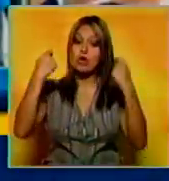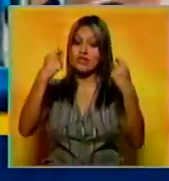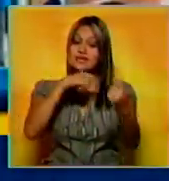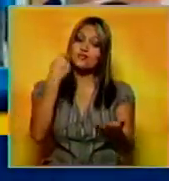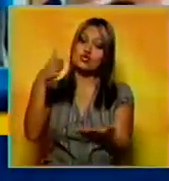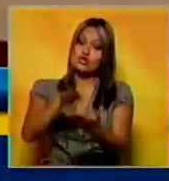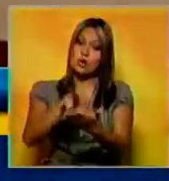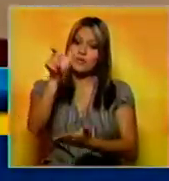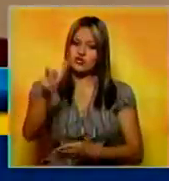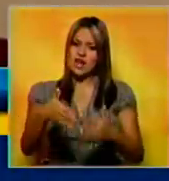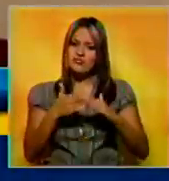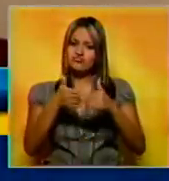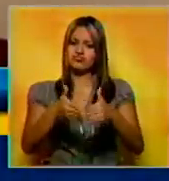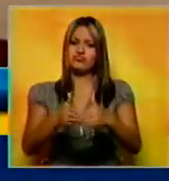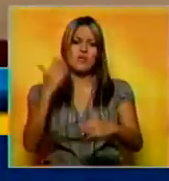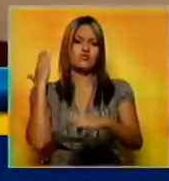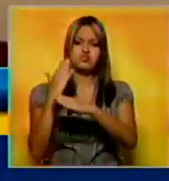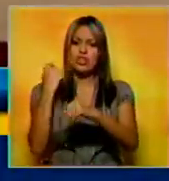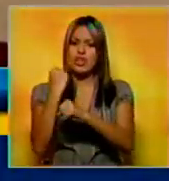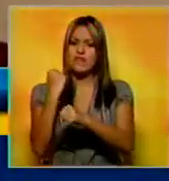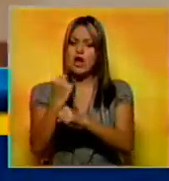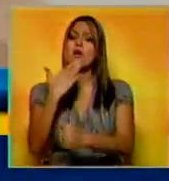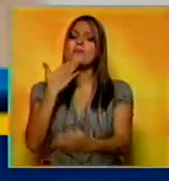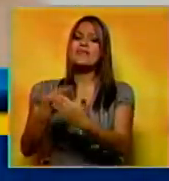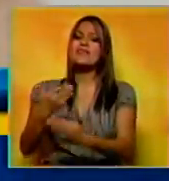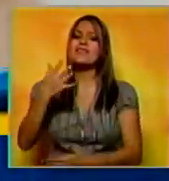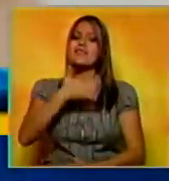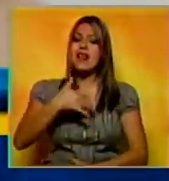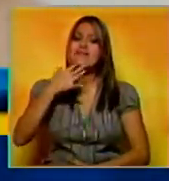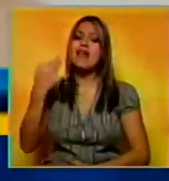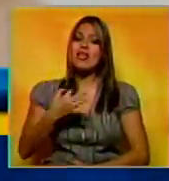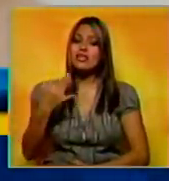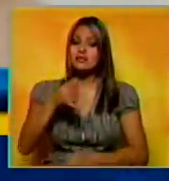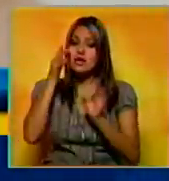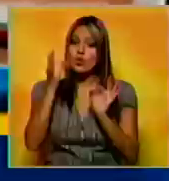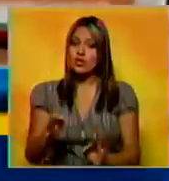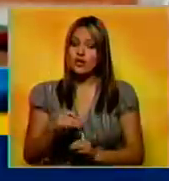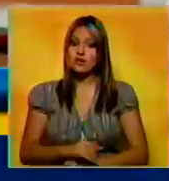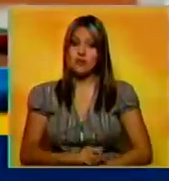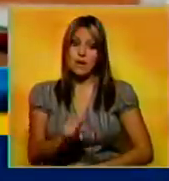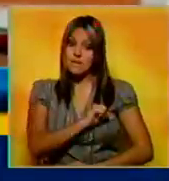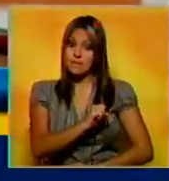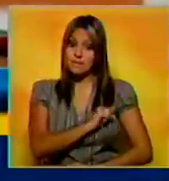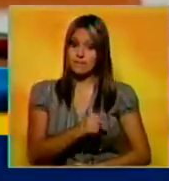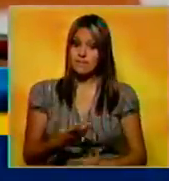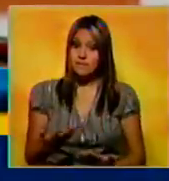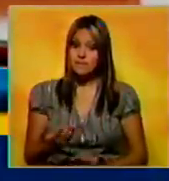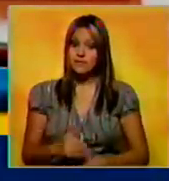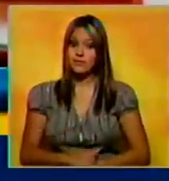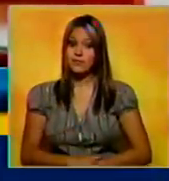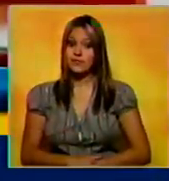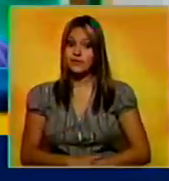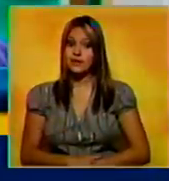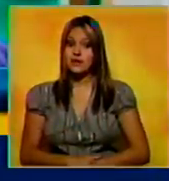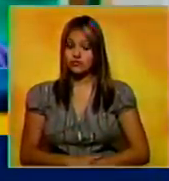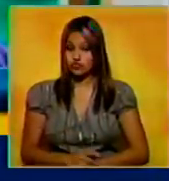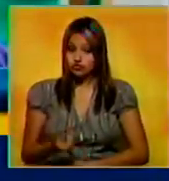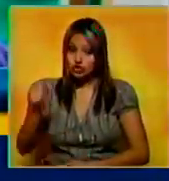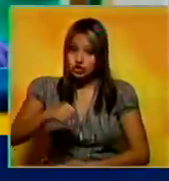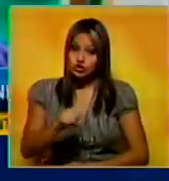muerte, los lancheros paralizaron su actividad y pidieron garantías de seguridad. Temor, pues, digamos que sí,